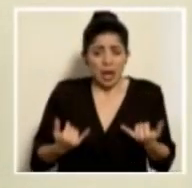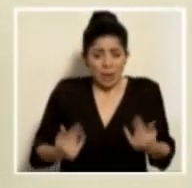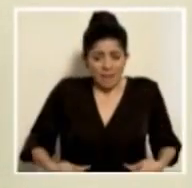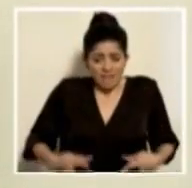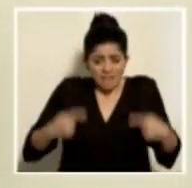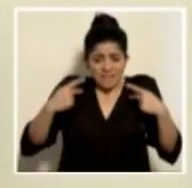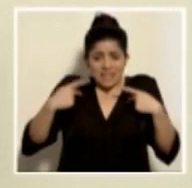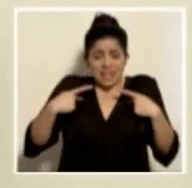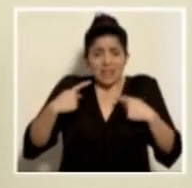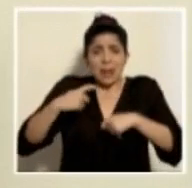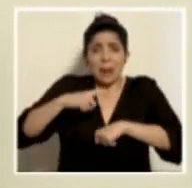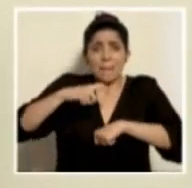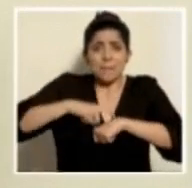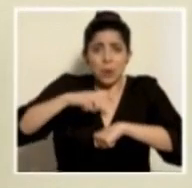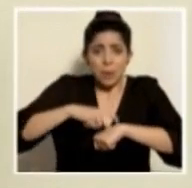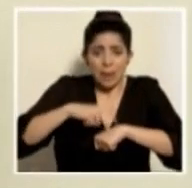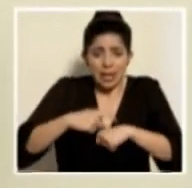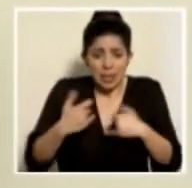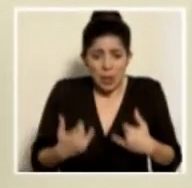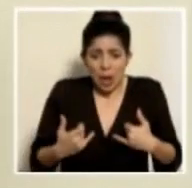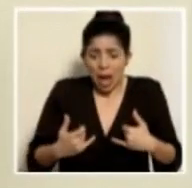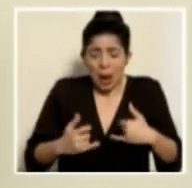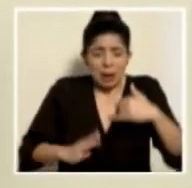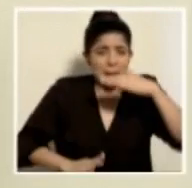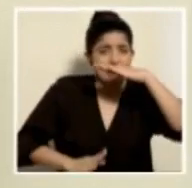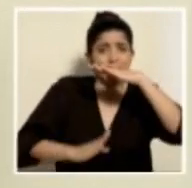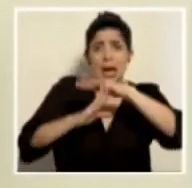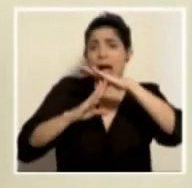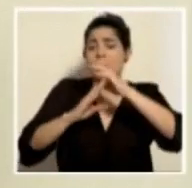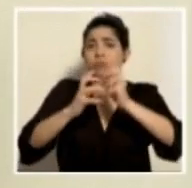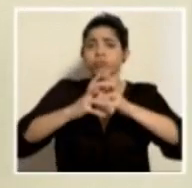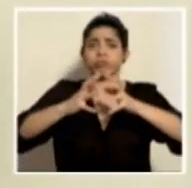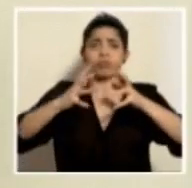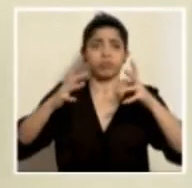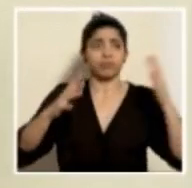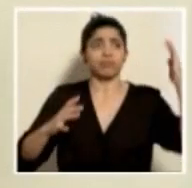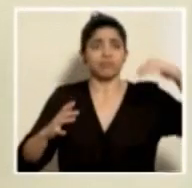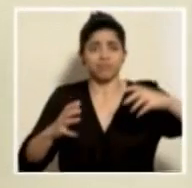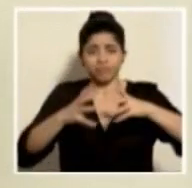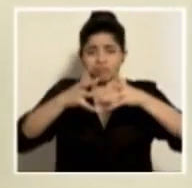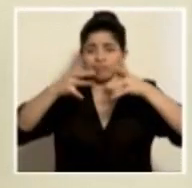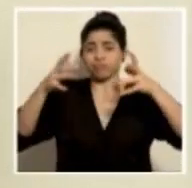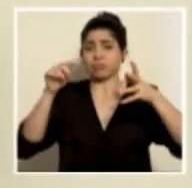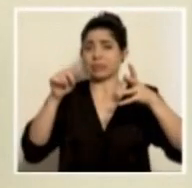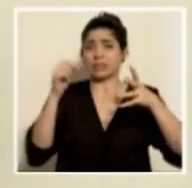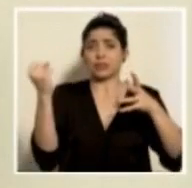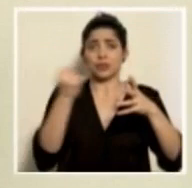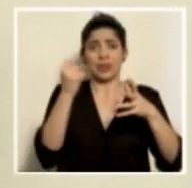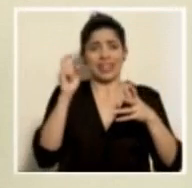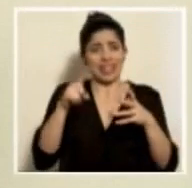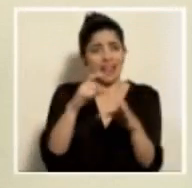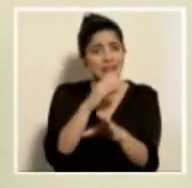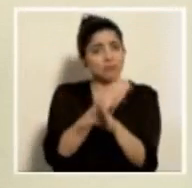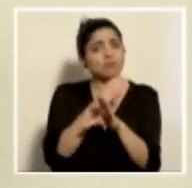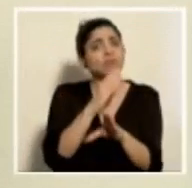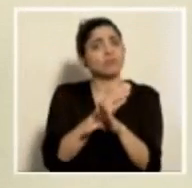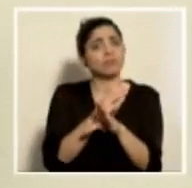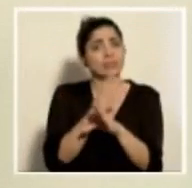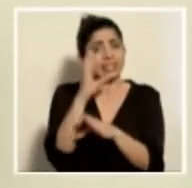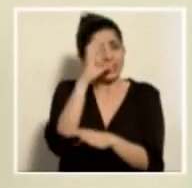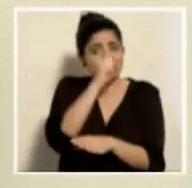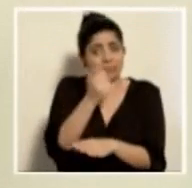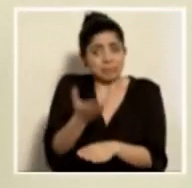el momento alto en el crecimiento de esta ola, y es un momento para cuidarnos, para tomar esta